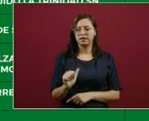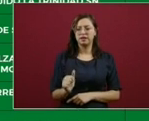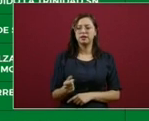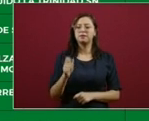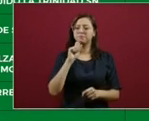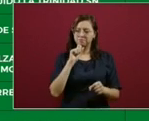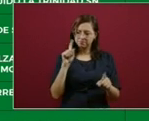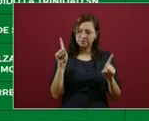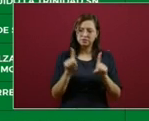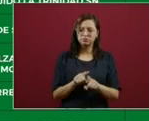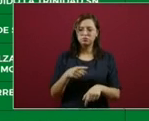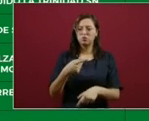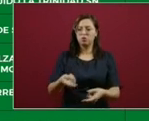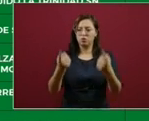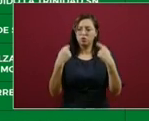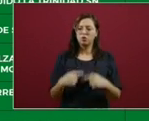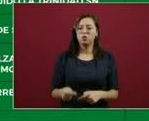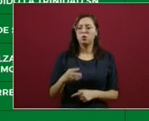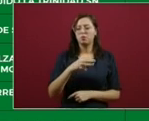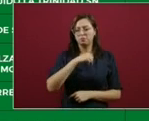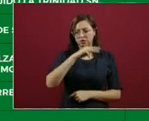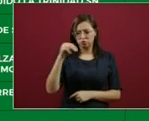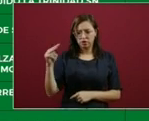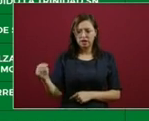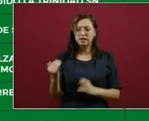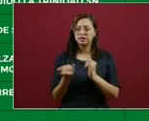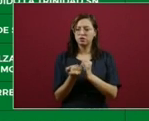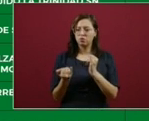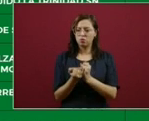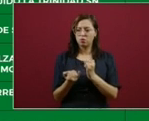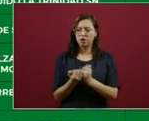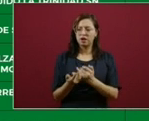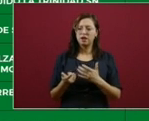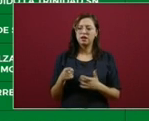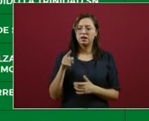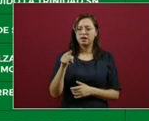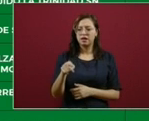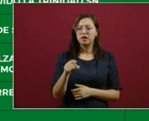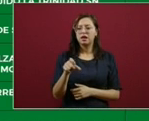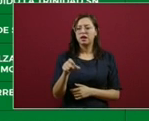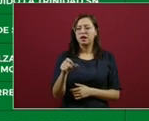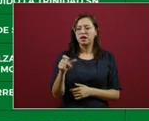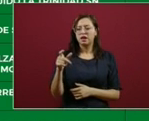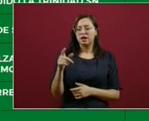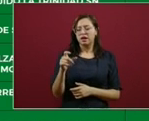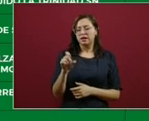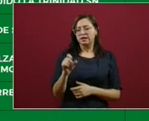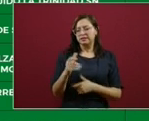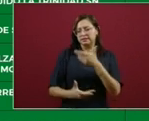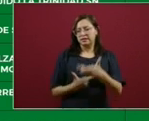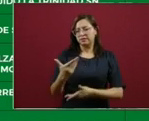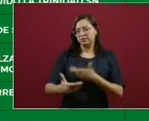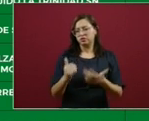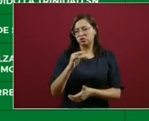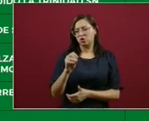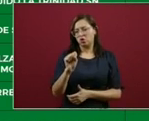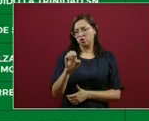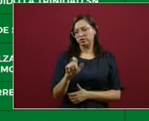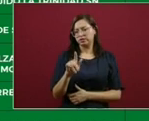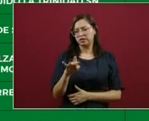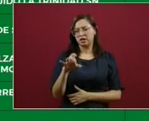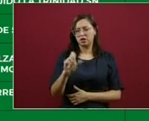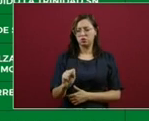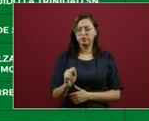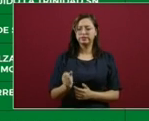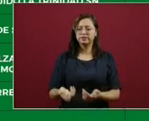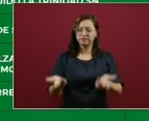Tocumbo, Michoacán, Superservicio José Luis, carretera Jacona, a 21.98. Y